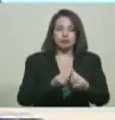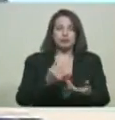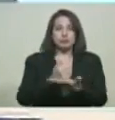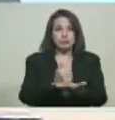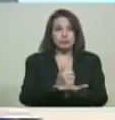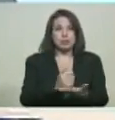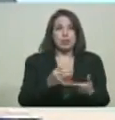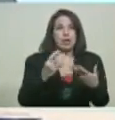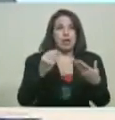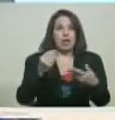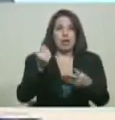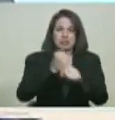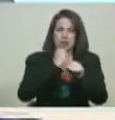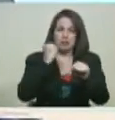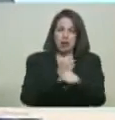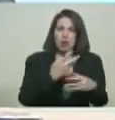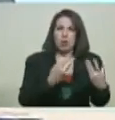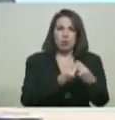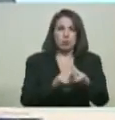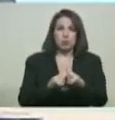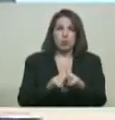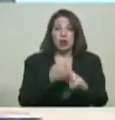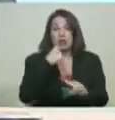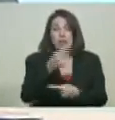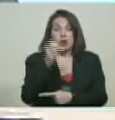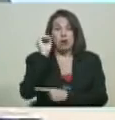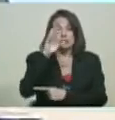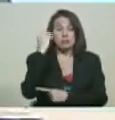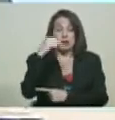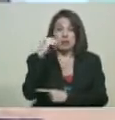y le digo a la asamblea constituyente